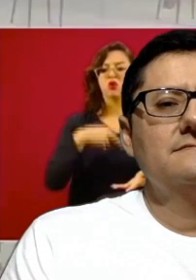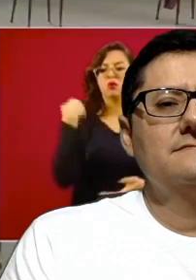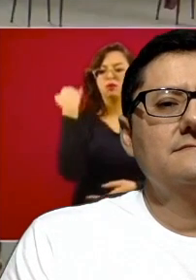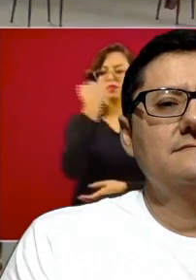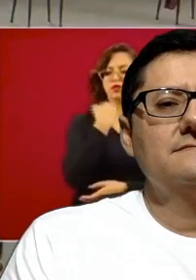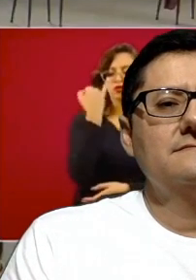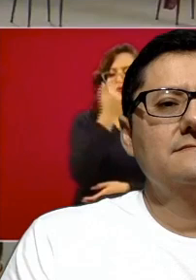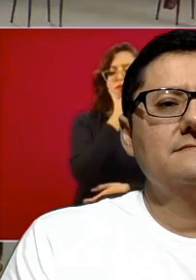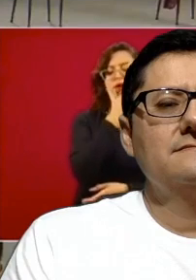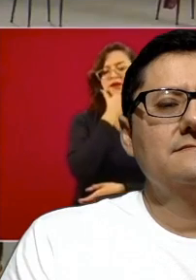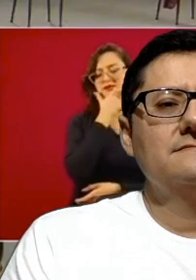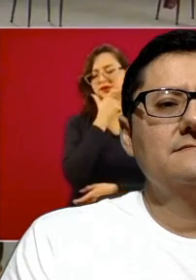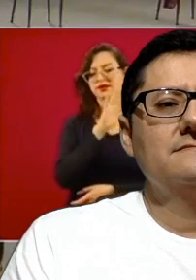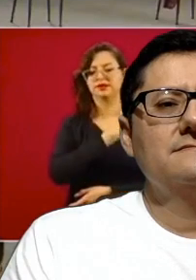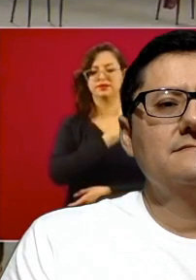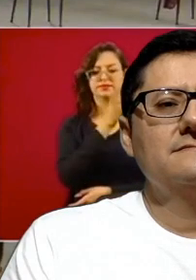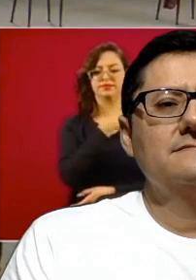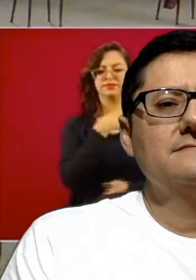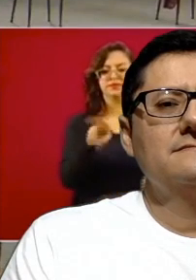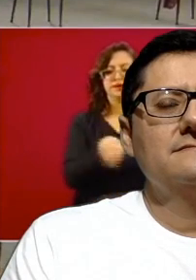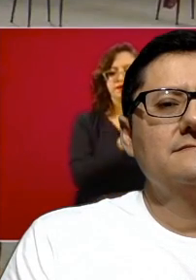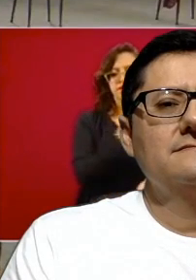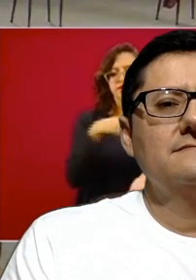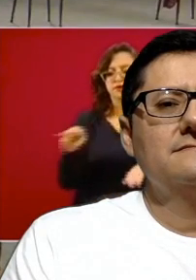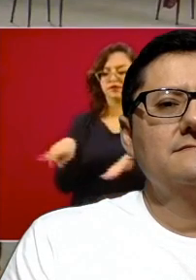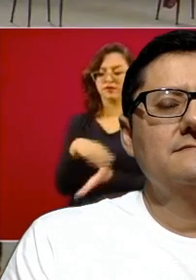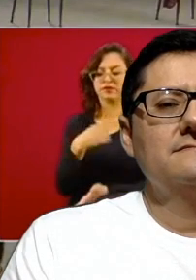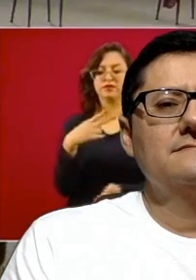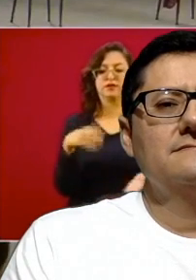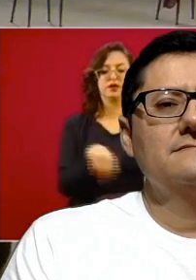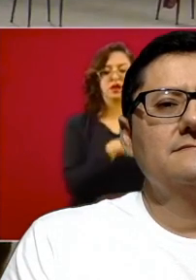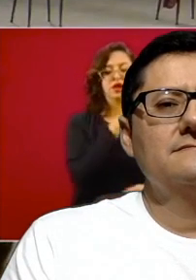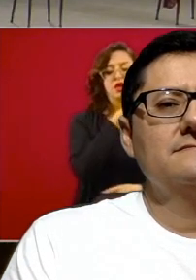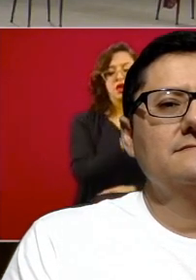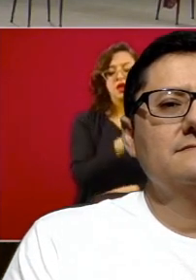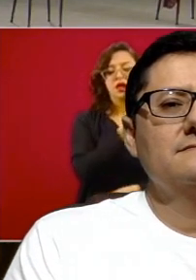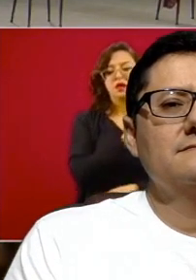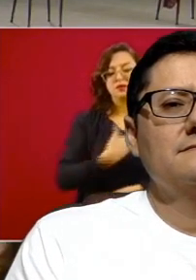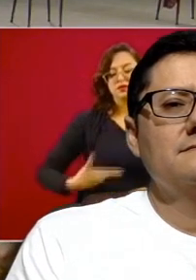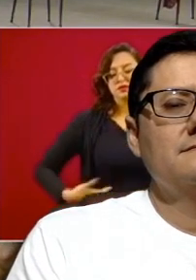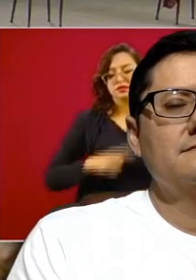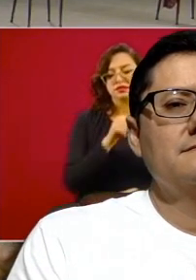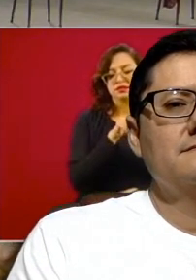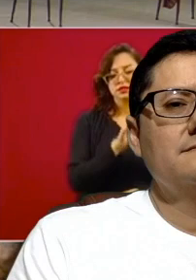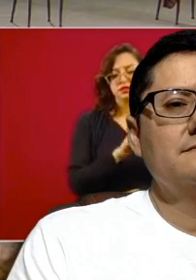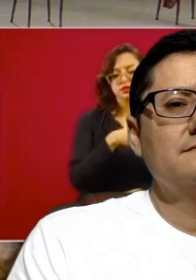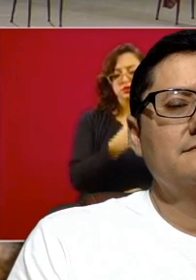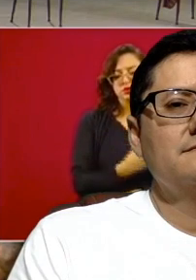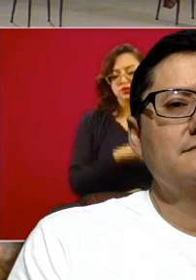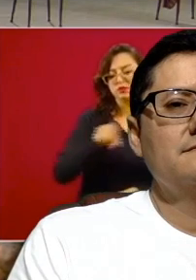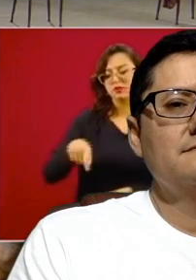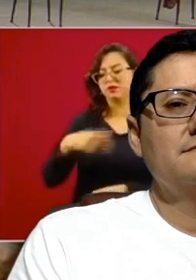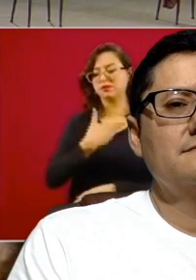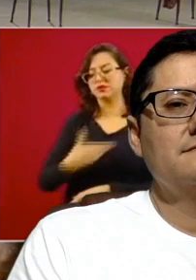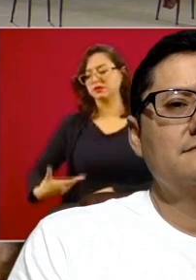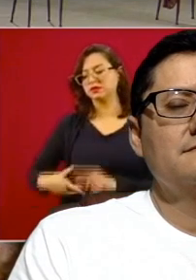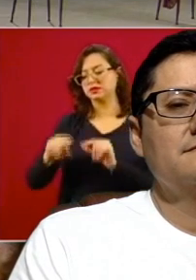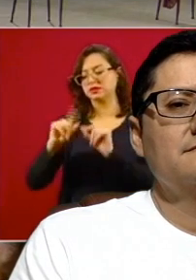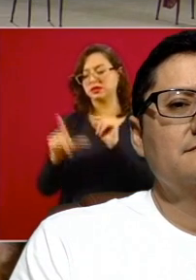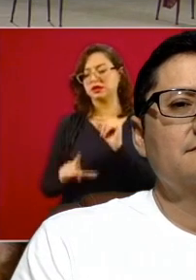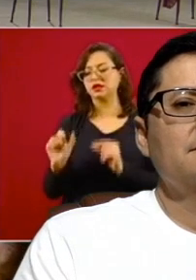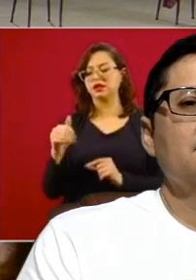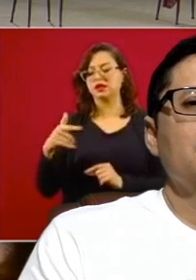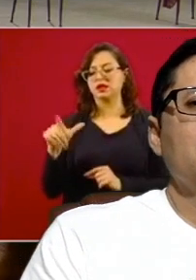e inglés, firman el presidente de los Estados Unidos de América, Donald J. Trump, y el presidente de los Estados Unidos mexicanos, Andrés